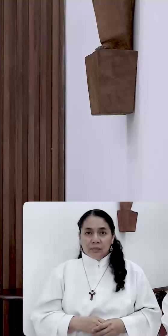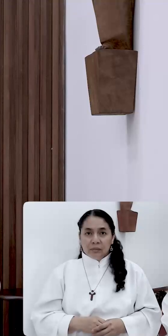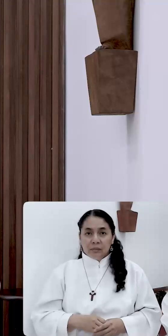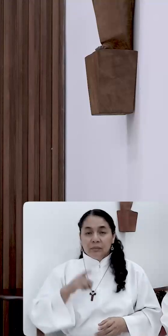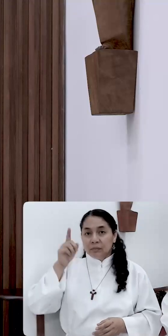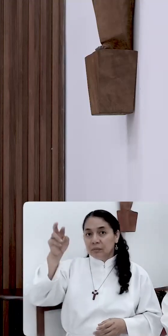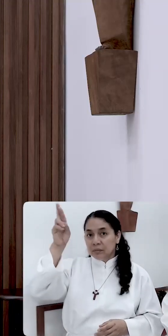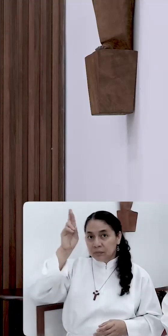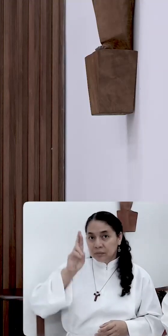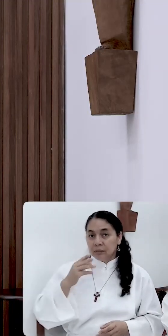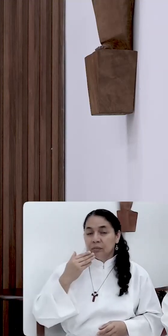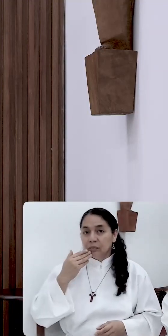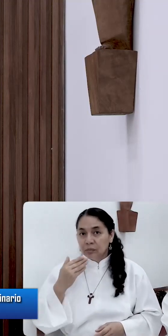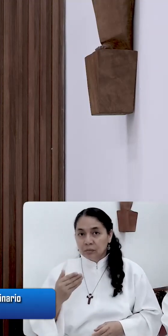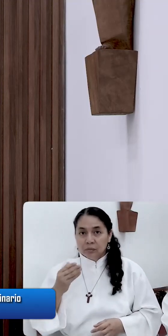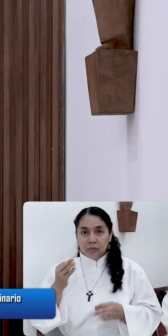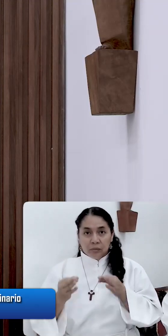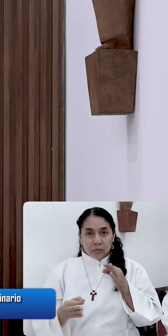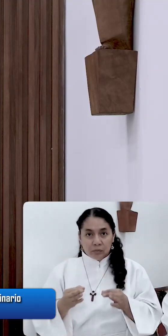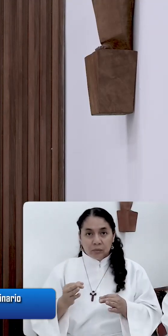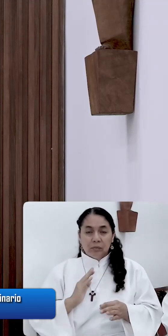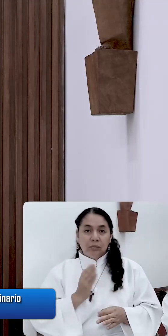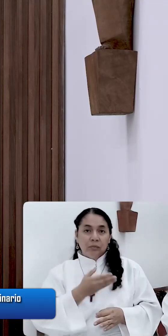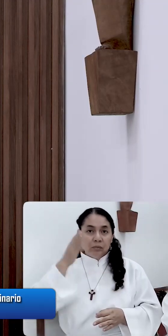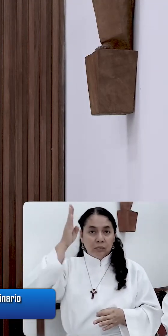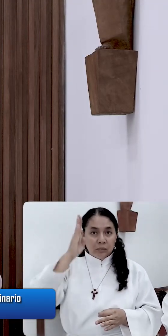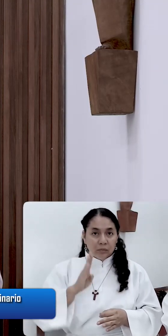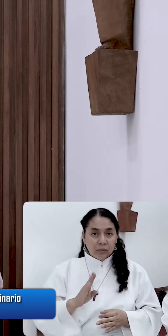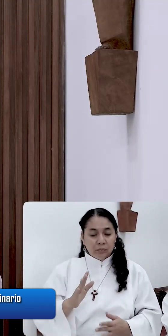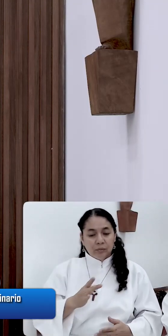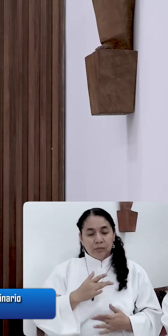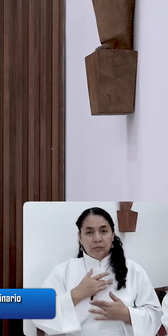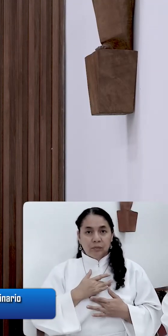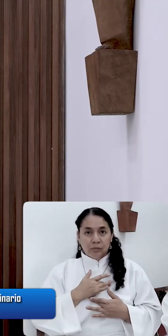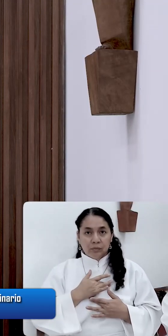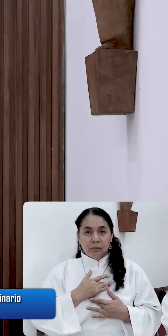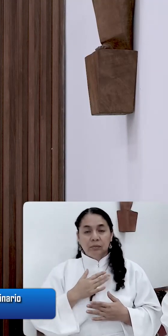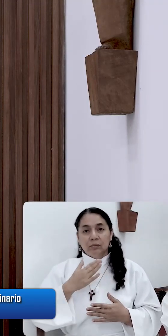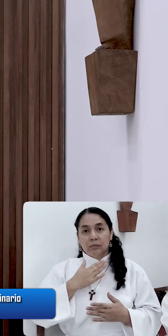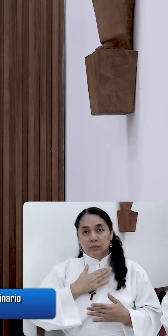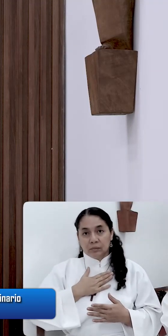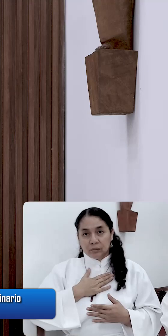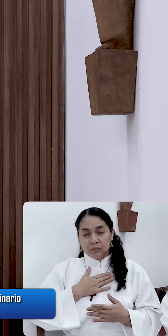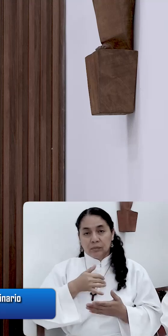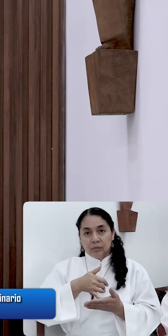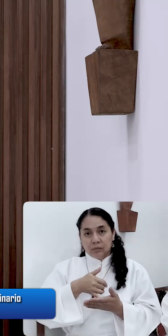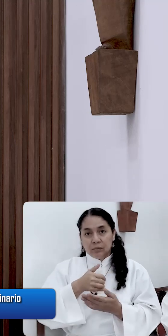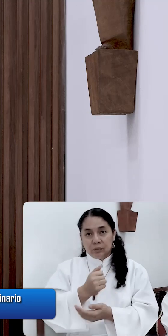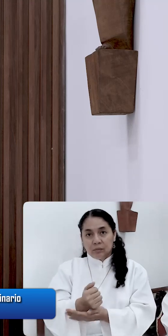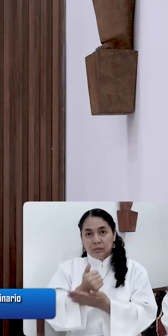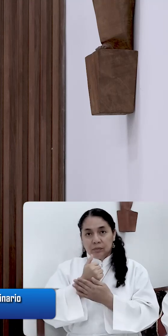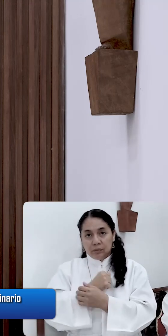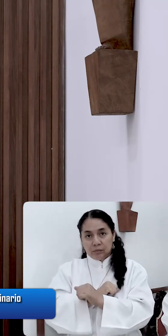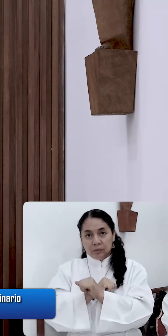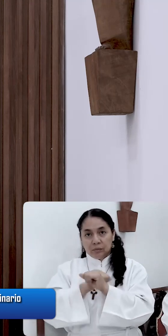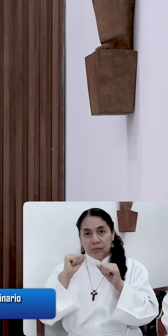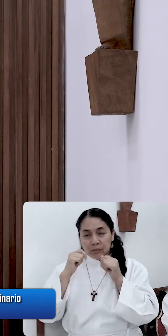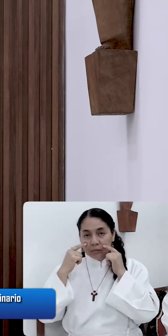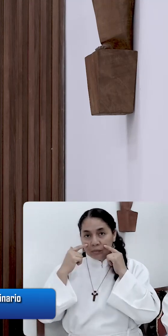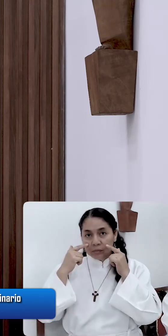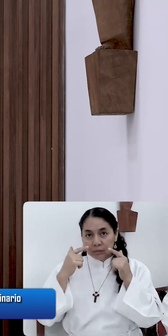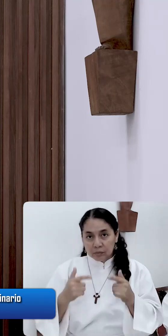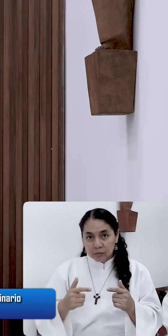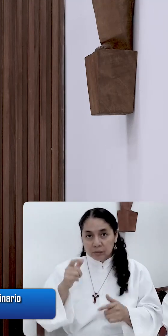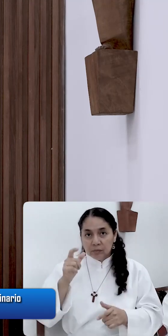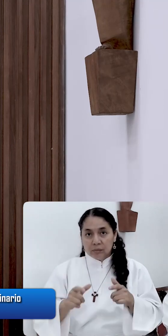El Señor es bueno y justo, nuestro Dios es compasivo. A mí, débil, me salvó, y protege a